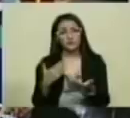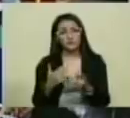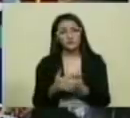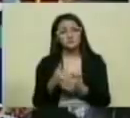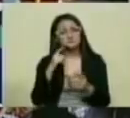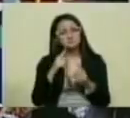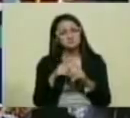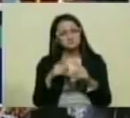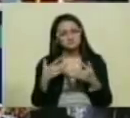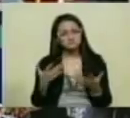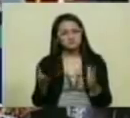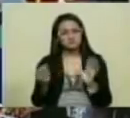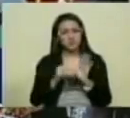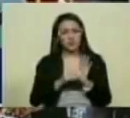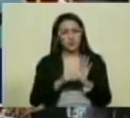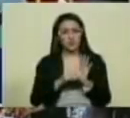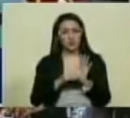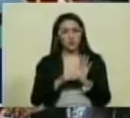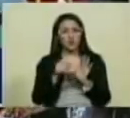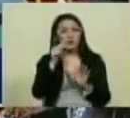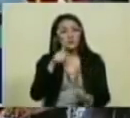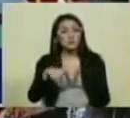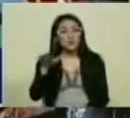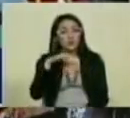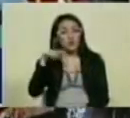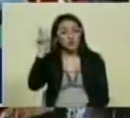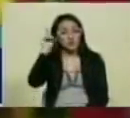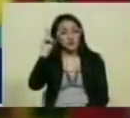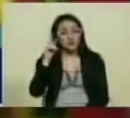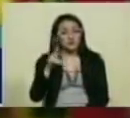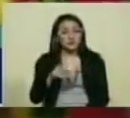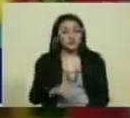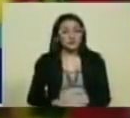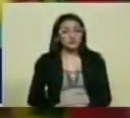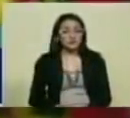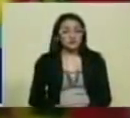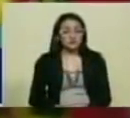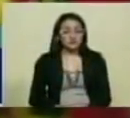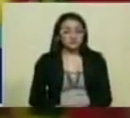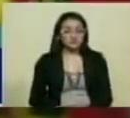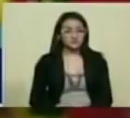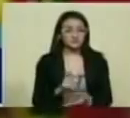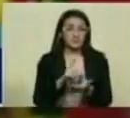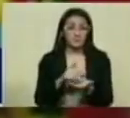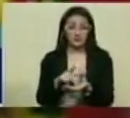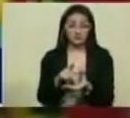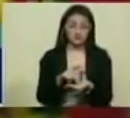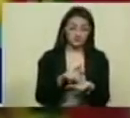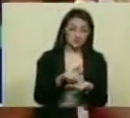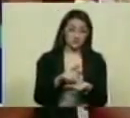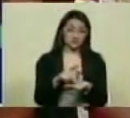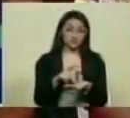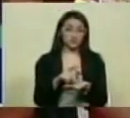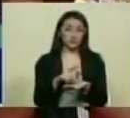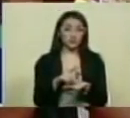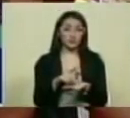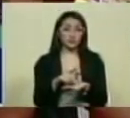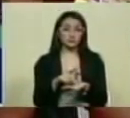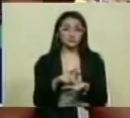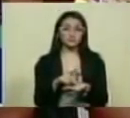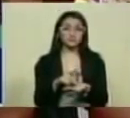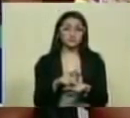de incorporar los aportes de los pueblos indígenas, afroamericanos y criollos con la participación activa de